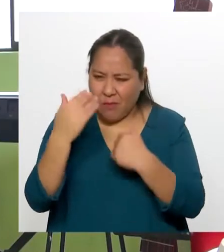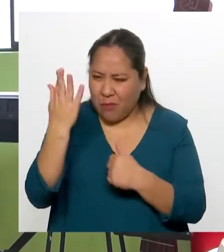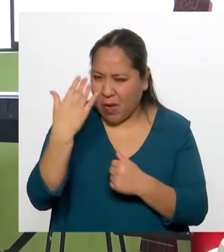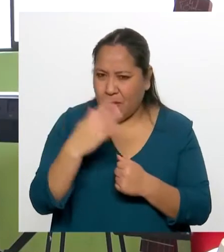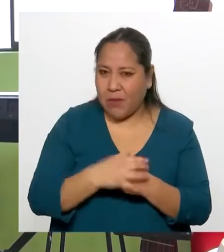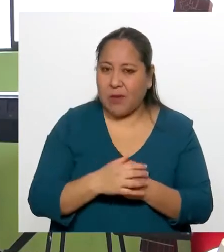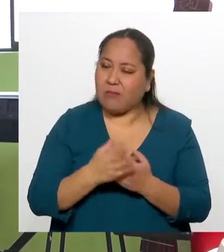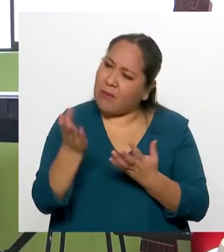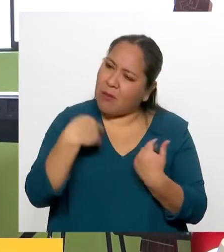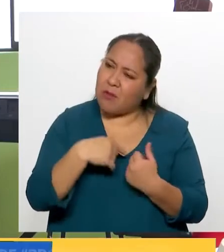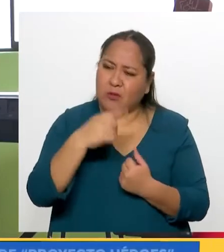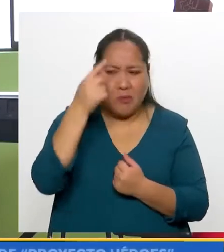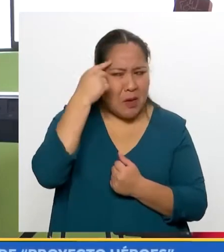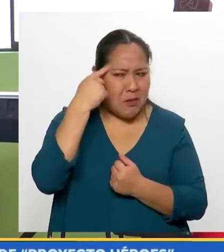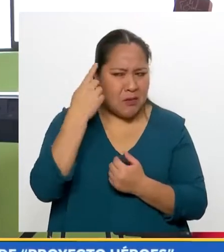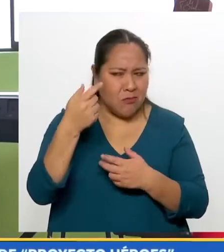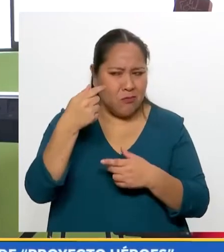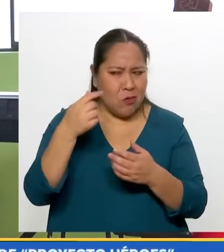tocar juntos